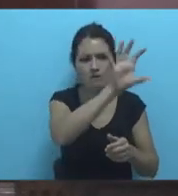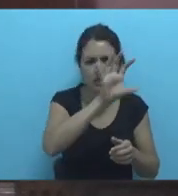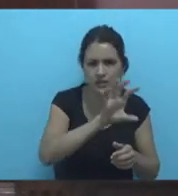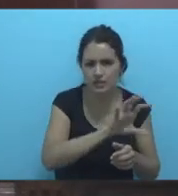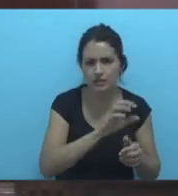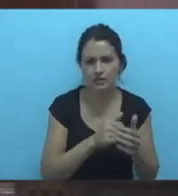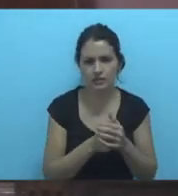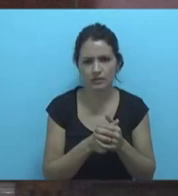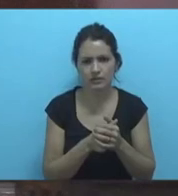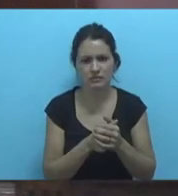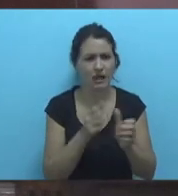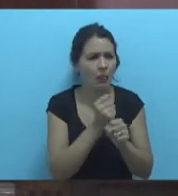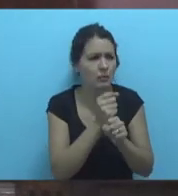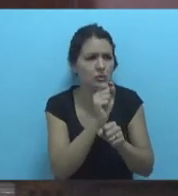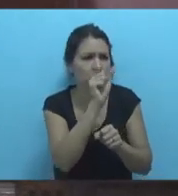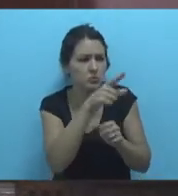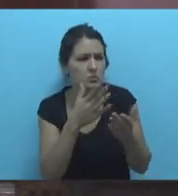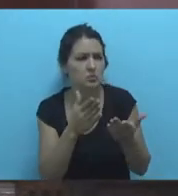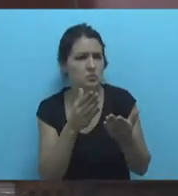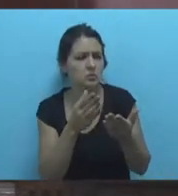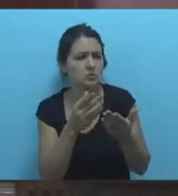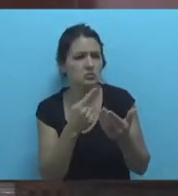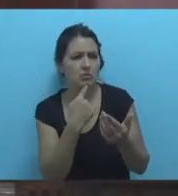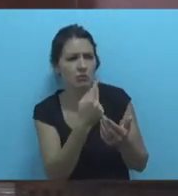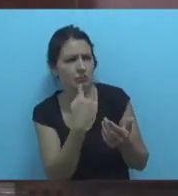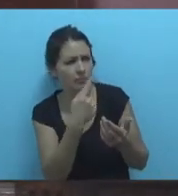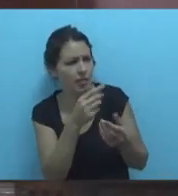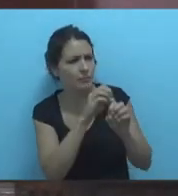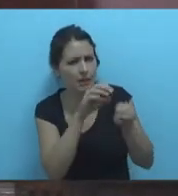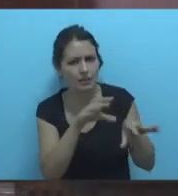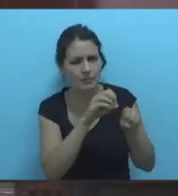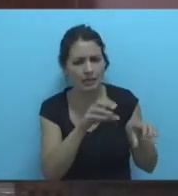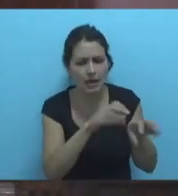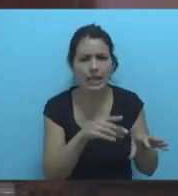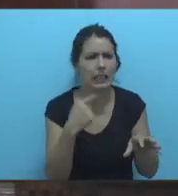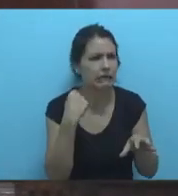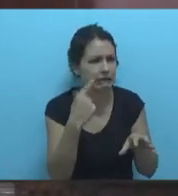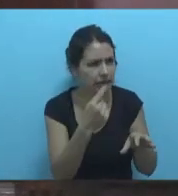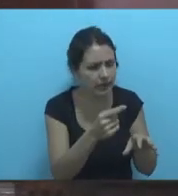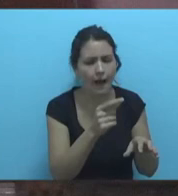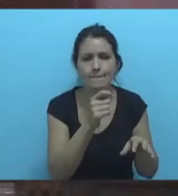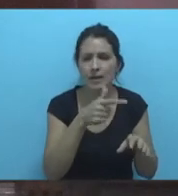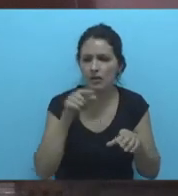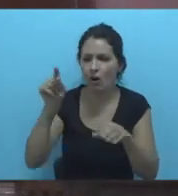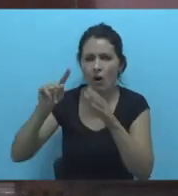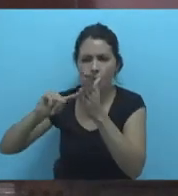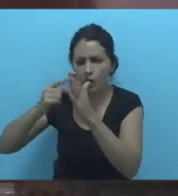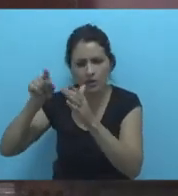a las obras que realizan, y no hablar de lo que está ocurriendo en el lugar más injusto, más